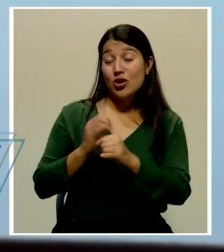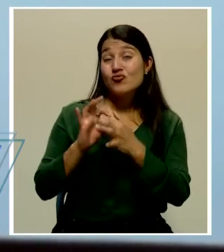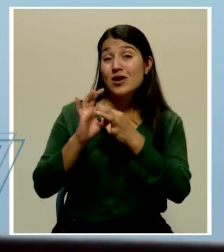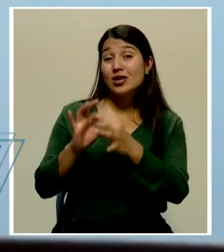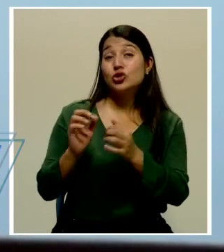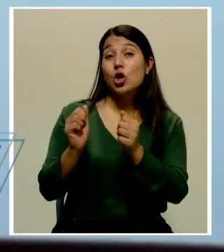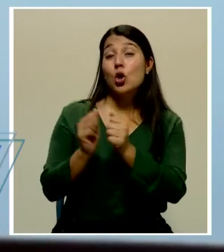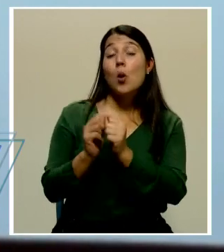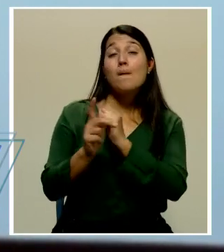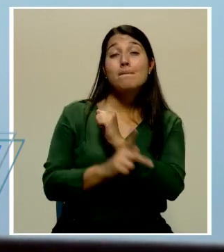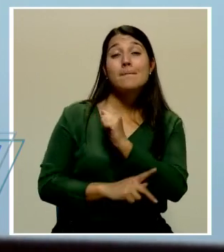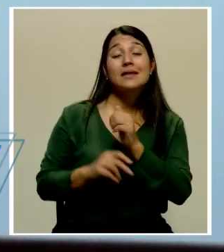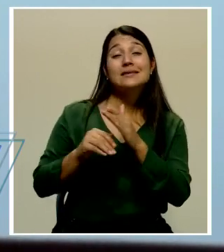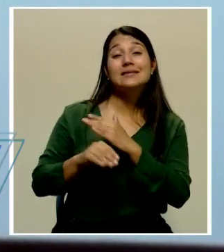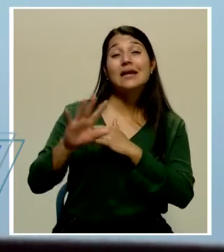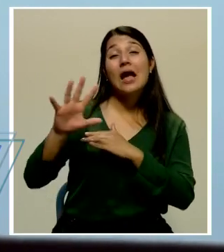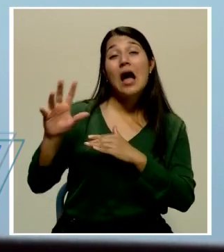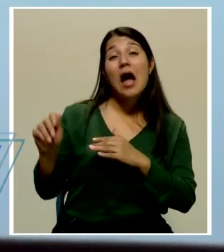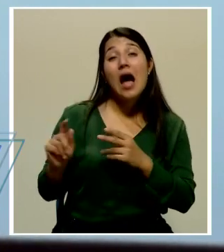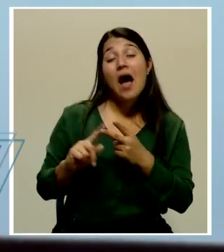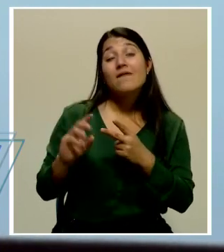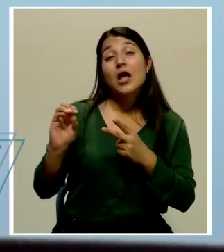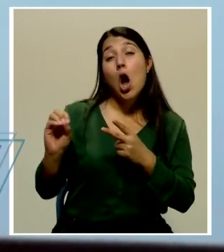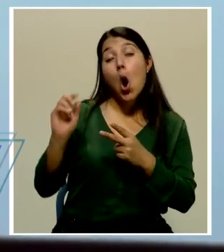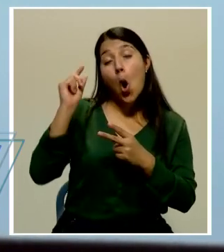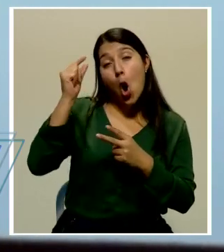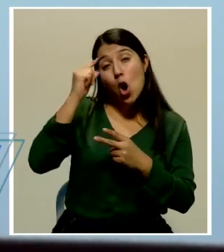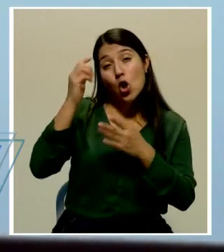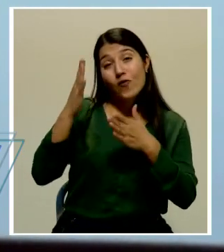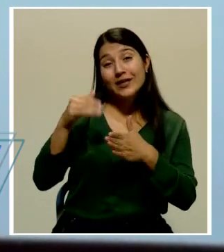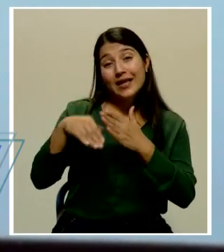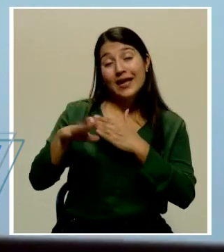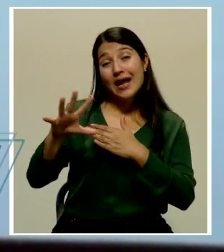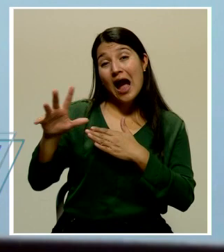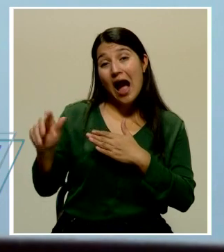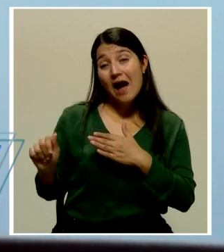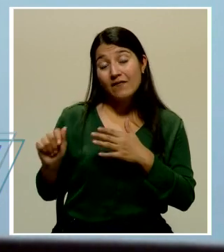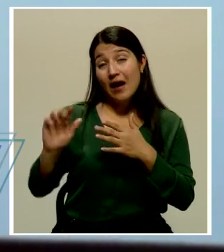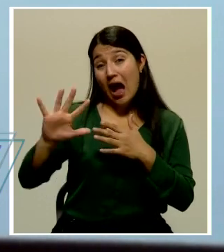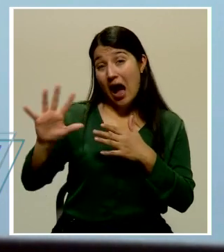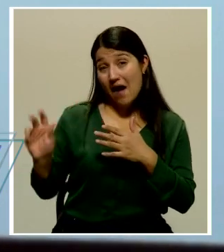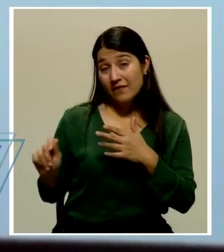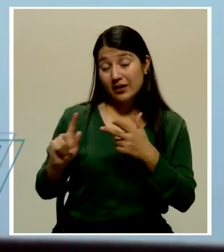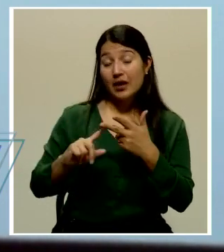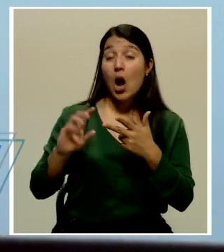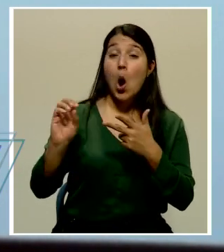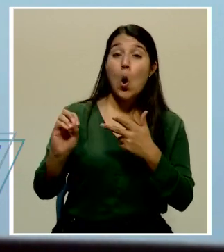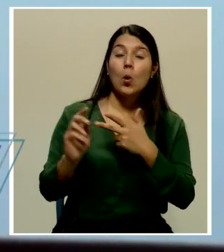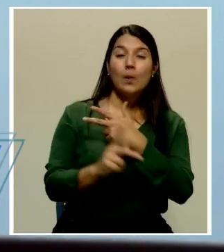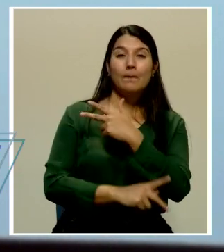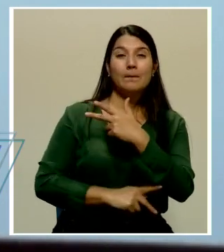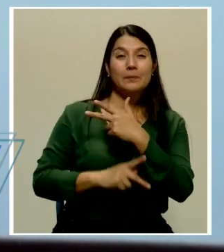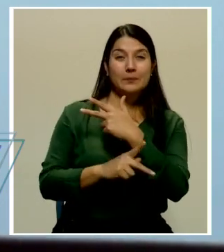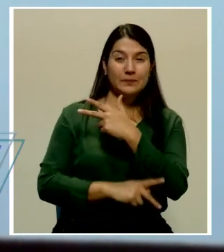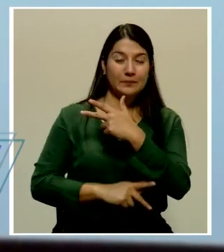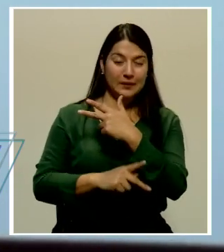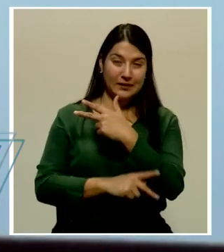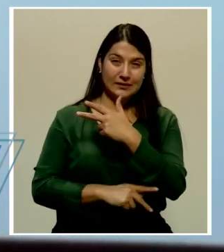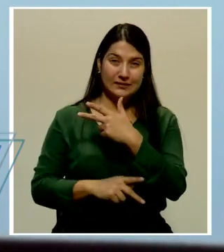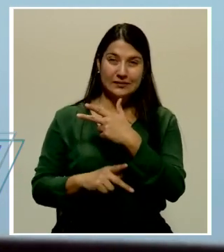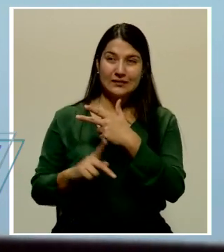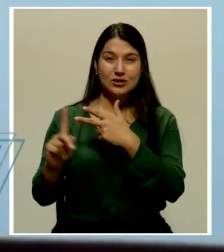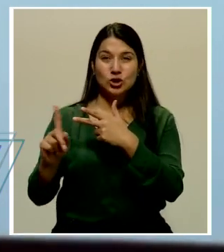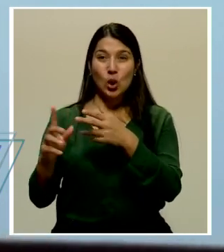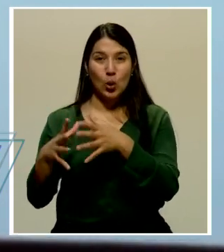países africanos o con gobernantes de África o de países, digamos, no de grandes